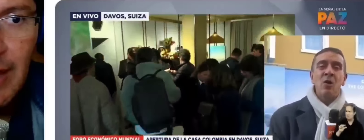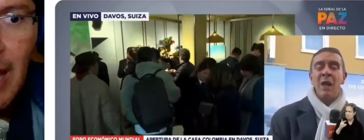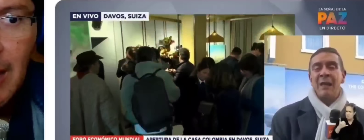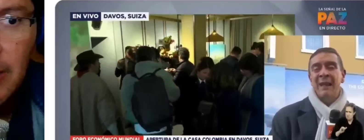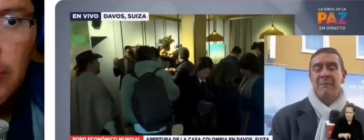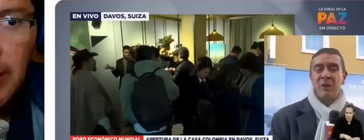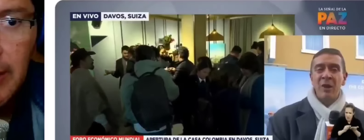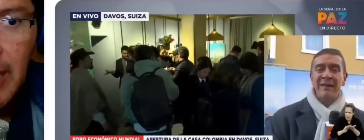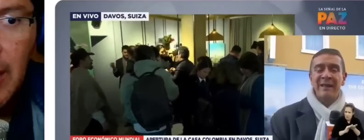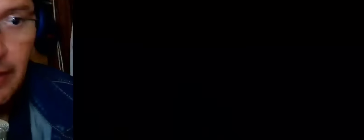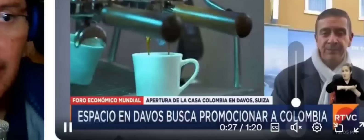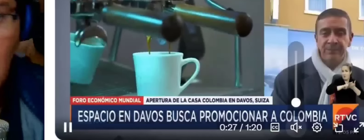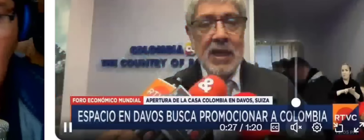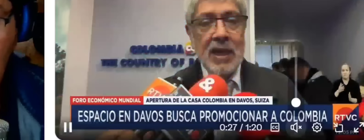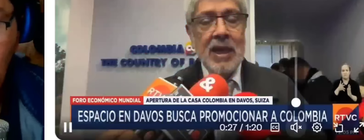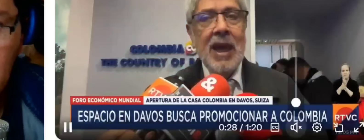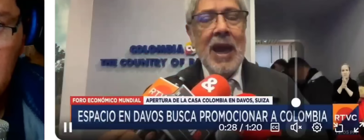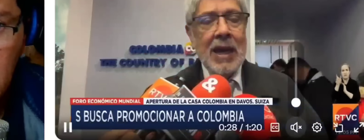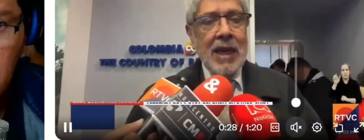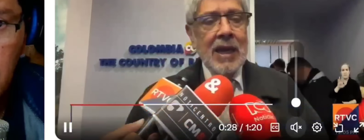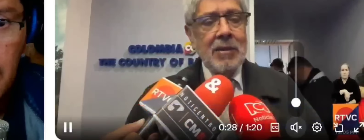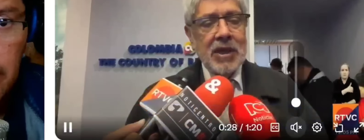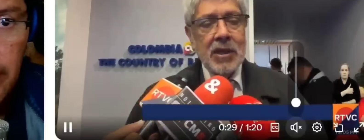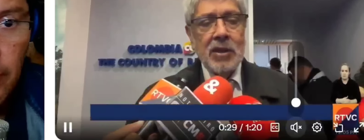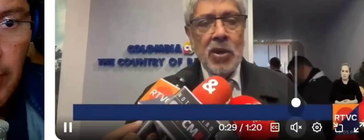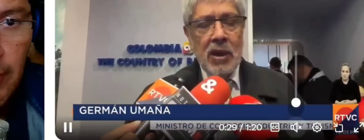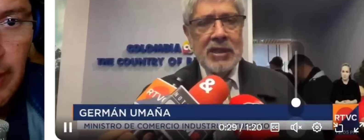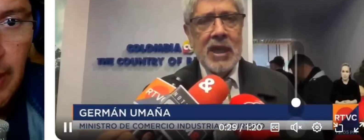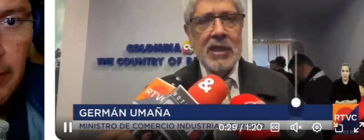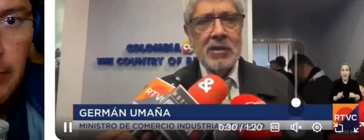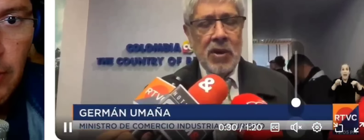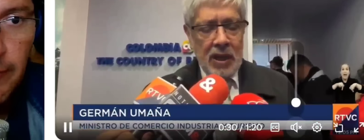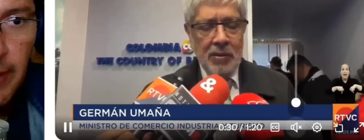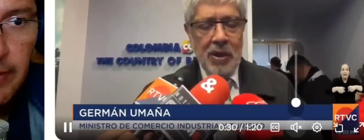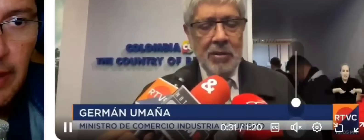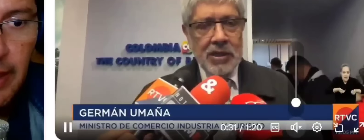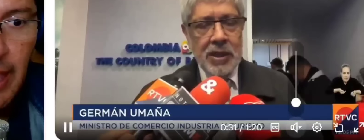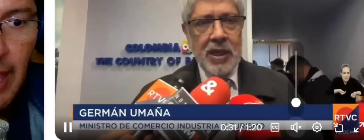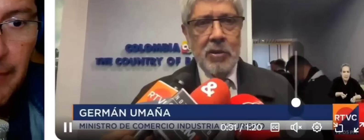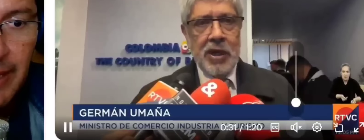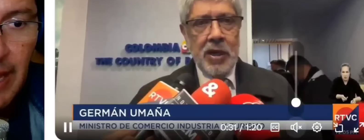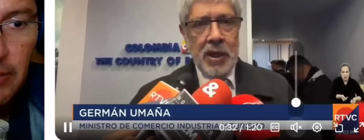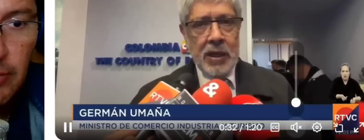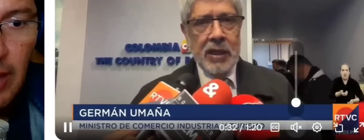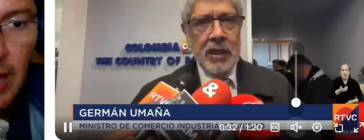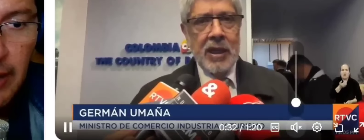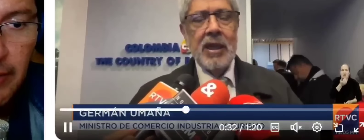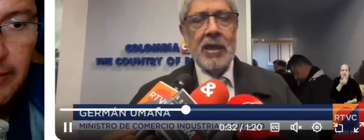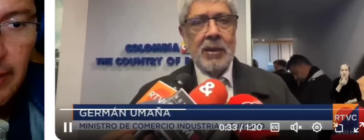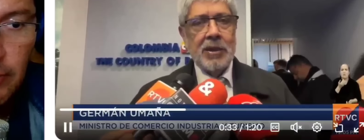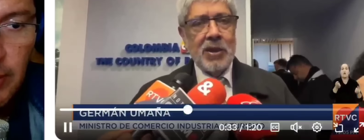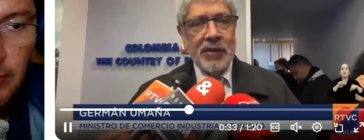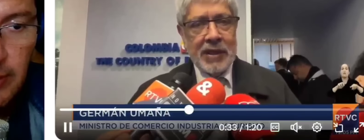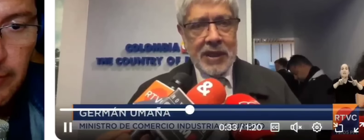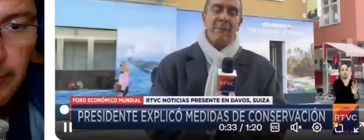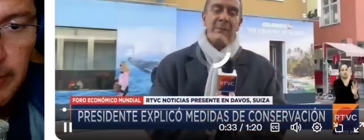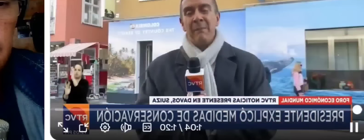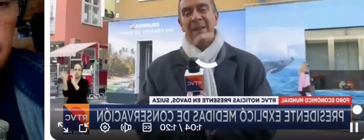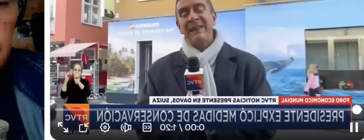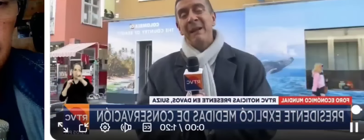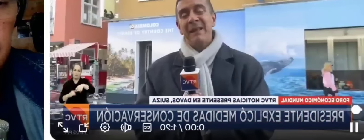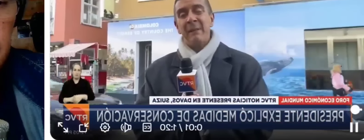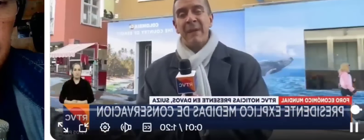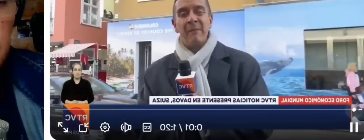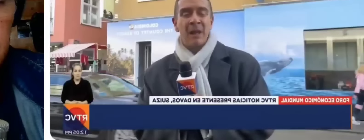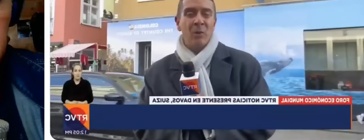con la verdad a la ciudadanía. Además anunciaron inversiones muy avanzadas con Francia y Emiratos Árabes. Escuchemos el informe.